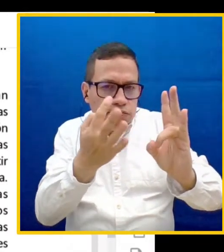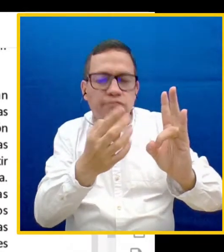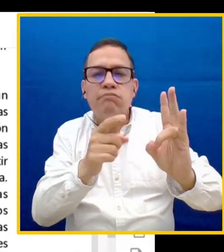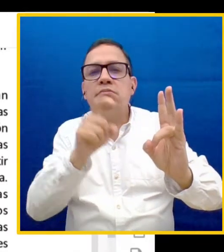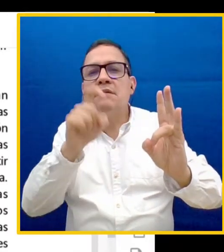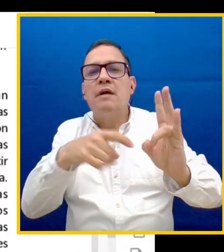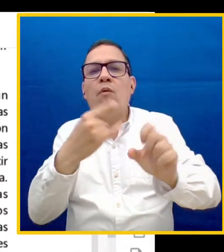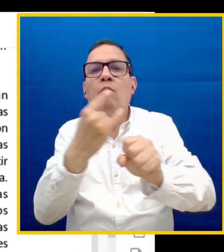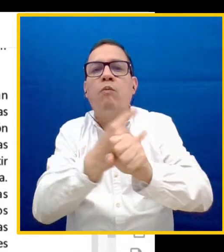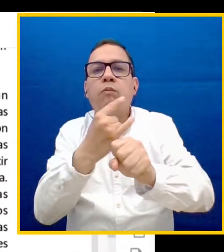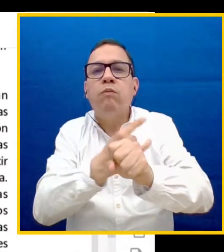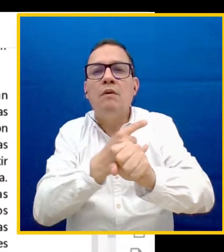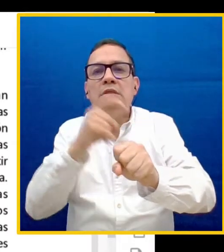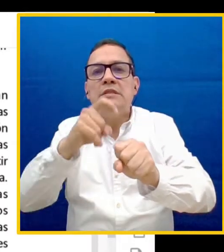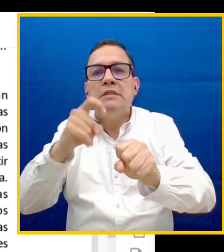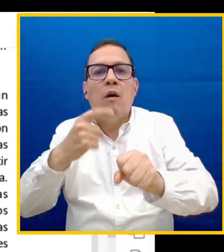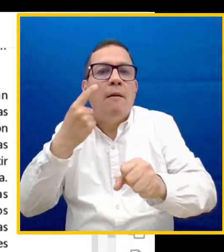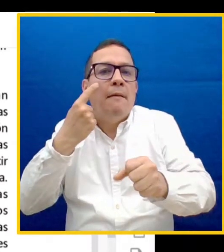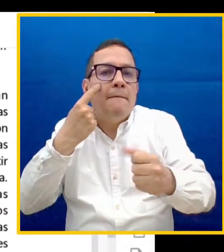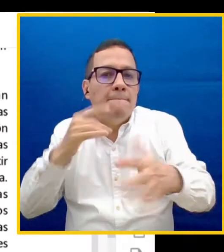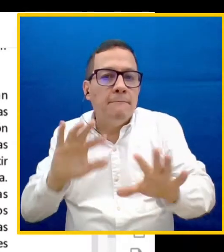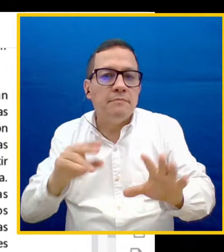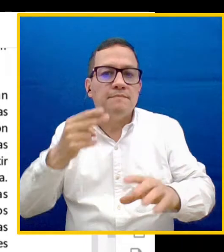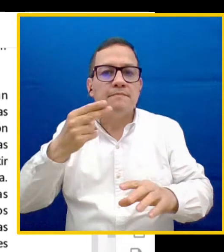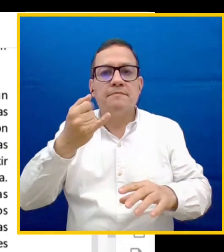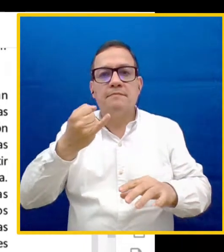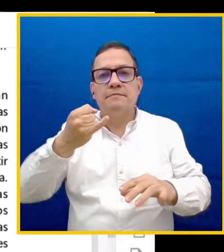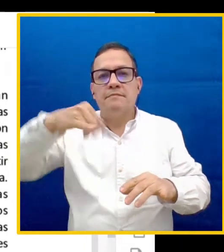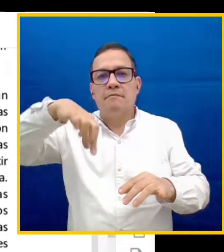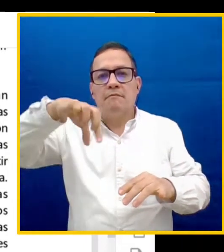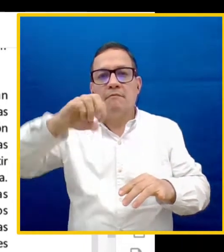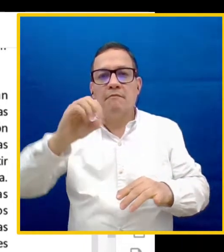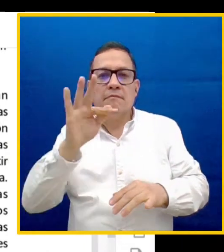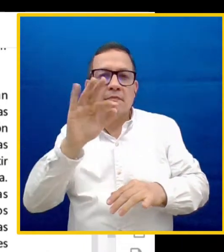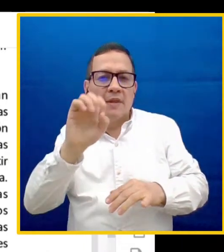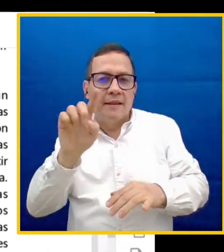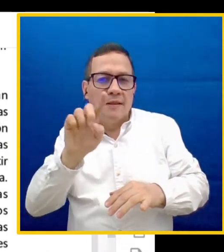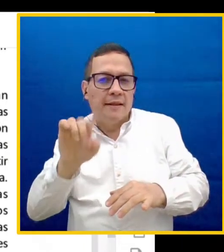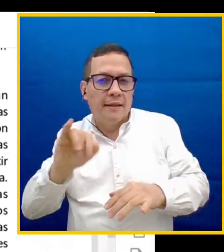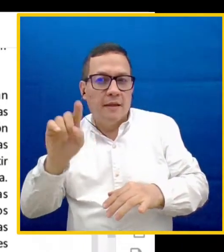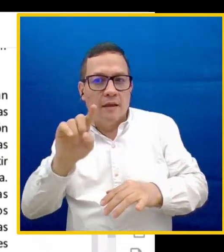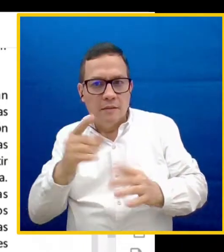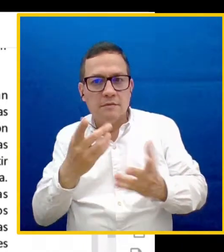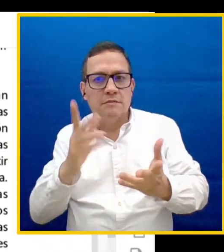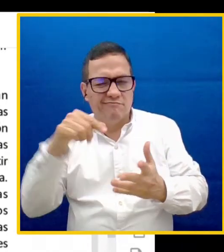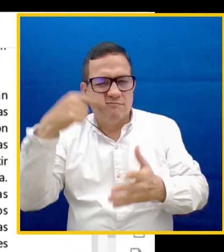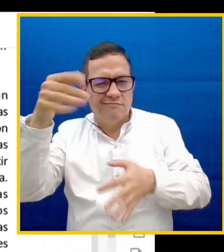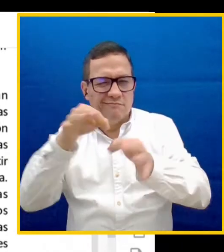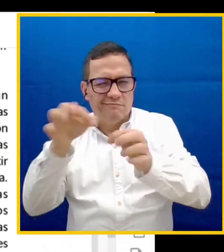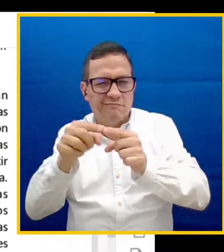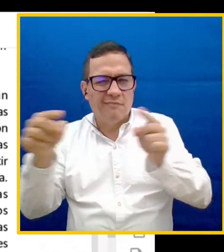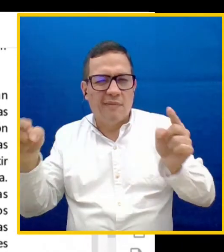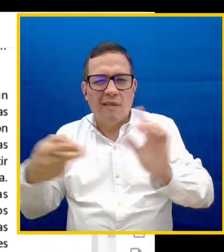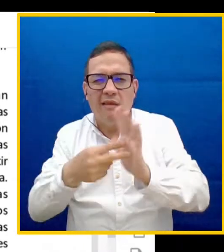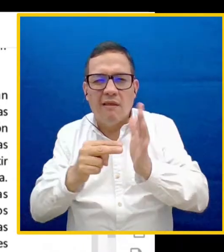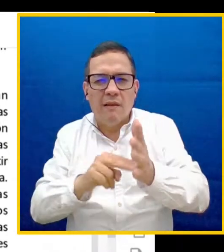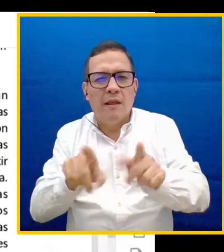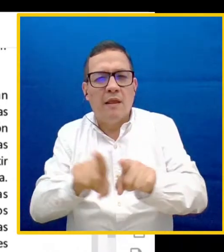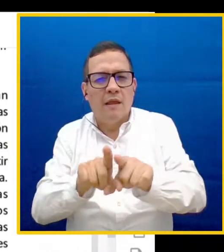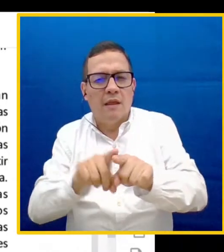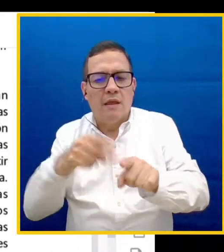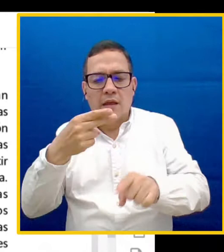varias hipótesis, que definiremos con mayor precisión en el próximo capítulo. Es